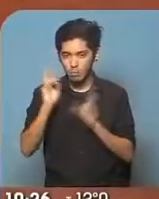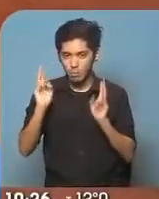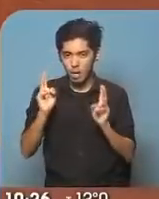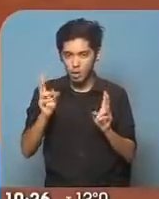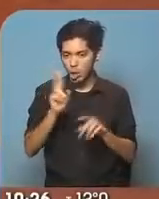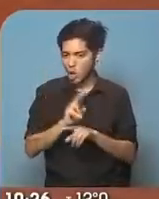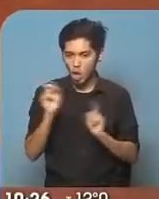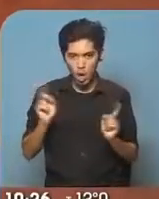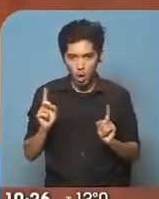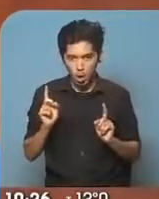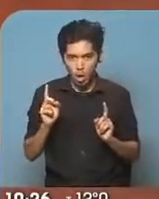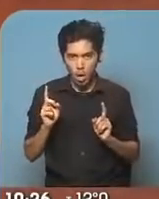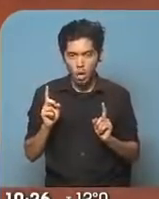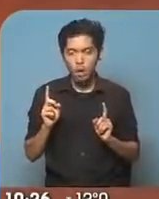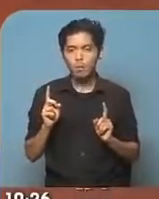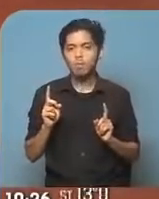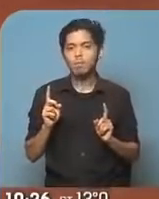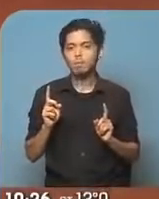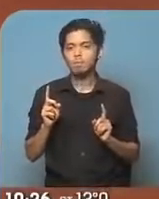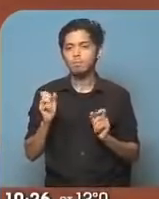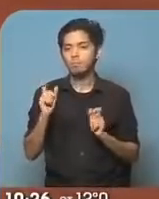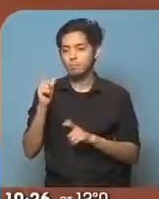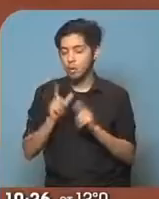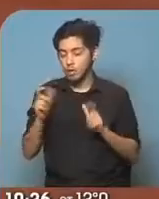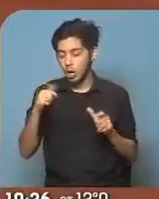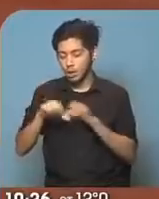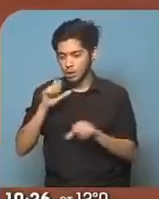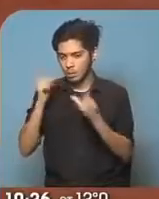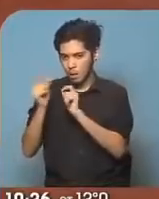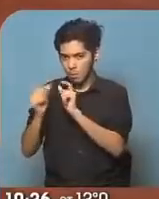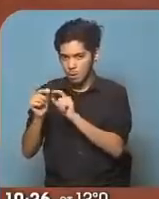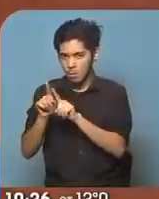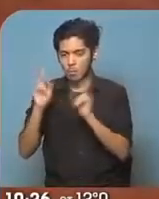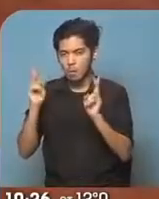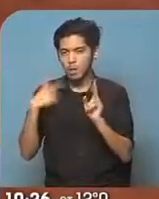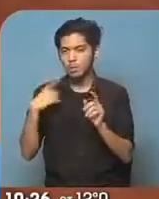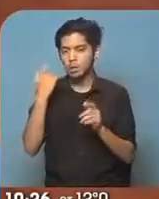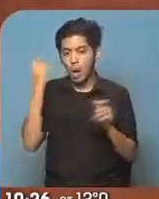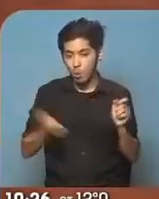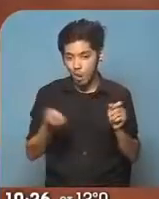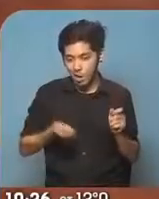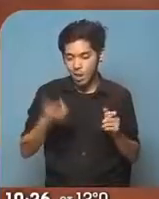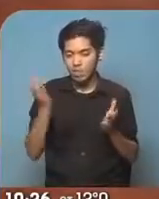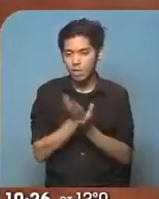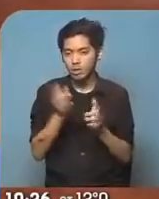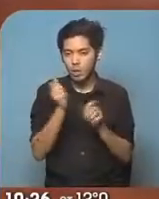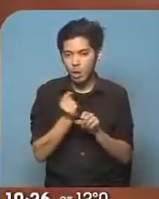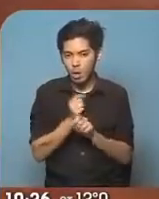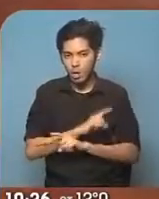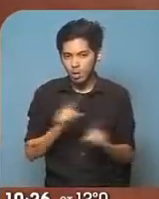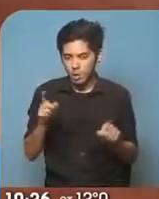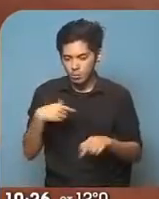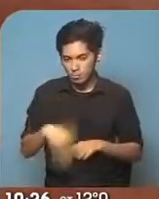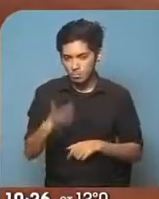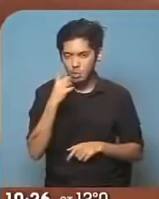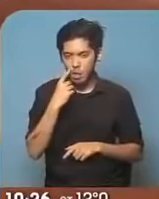cobran los meses de receso la huelga ya no es un derecho de los trabajadores y no se ha visto en estos días